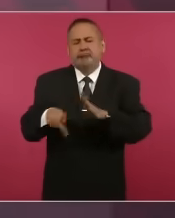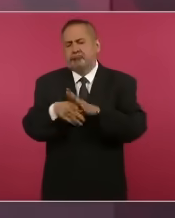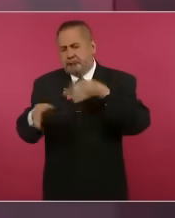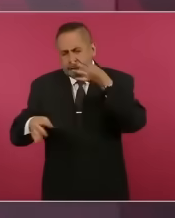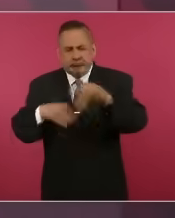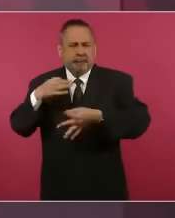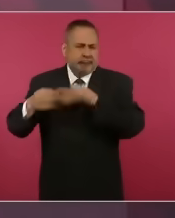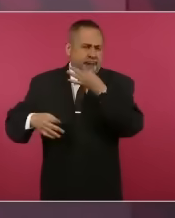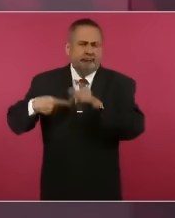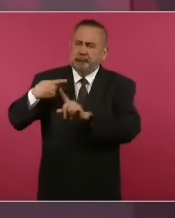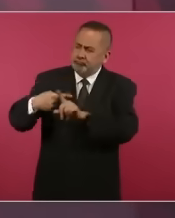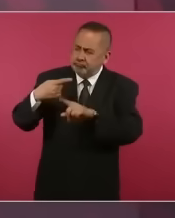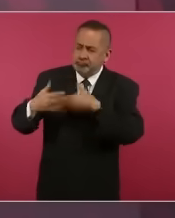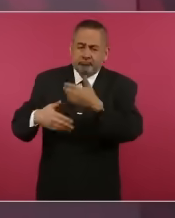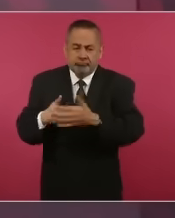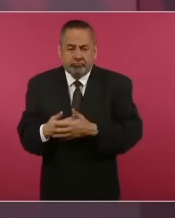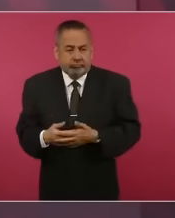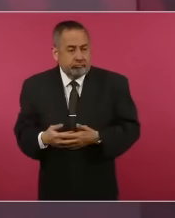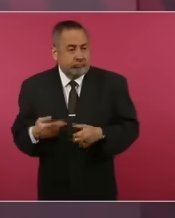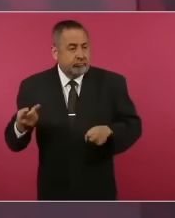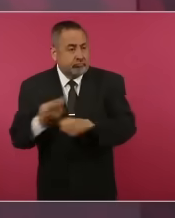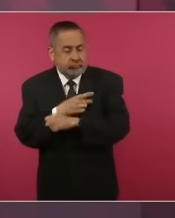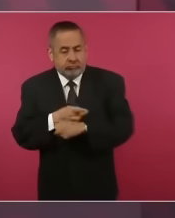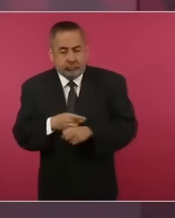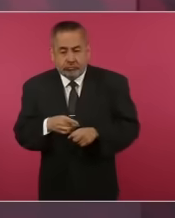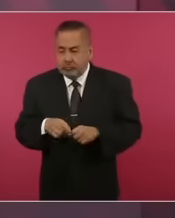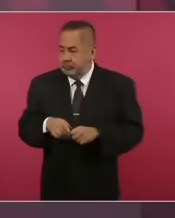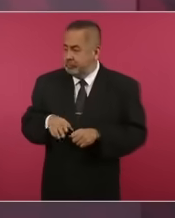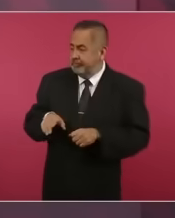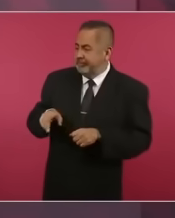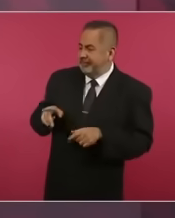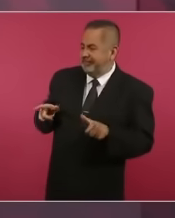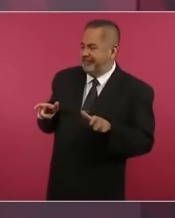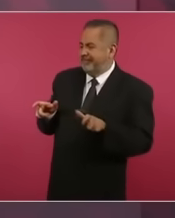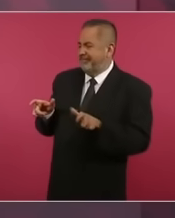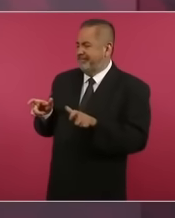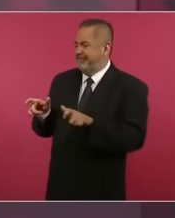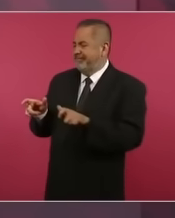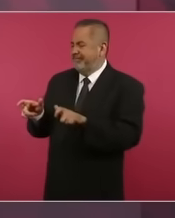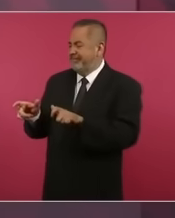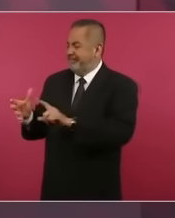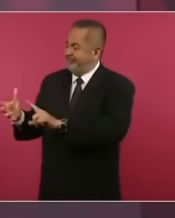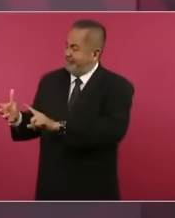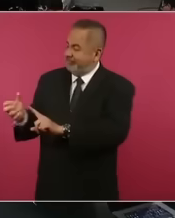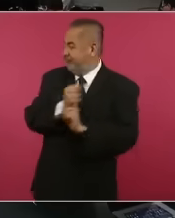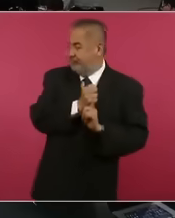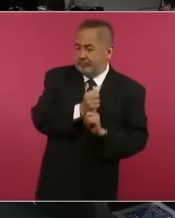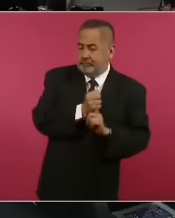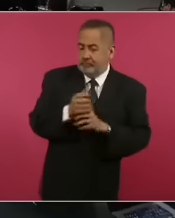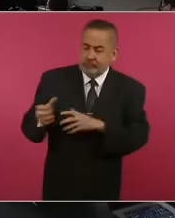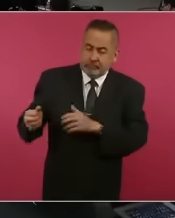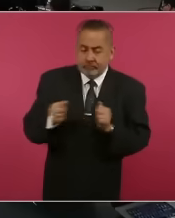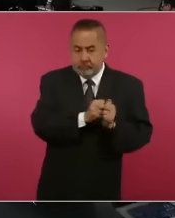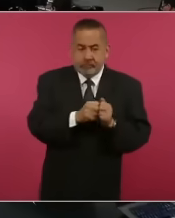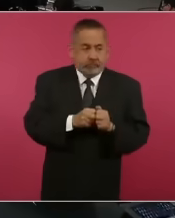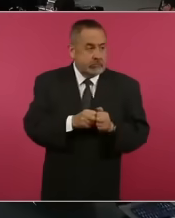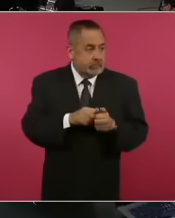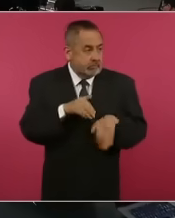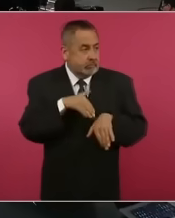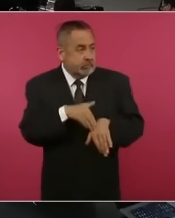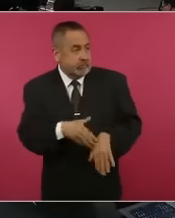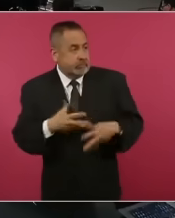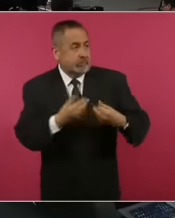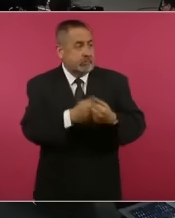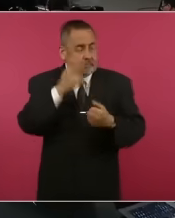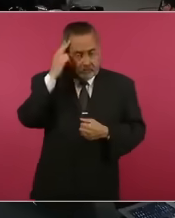progresista, se volvió porfirista y lo pasan, le dan una